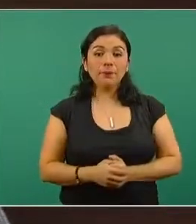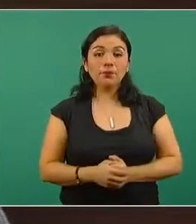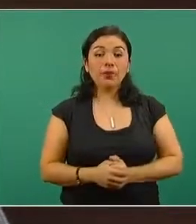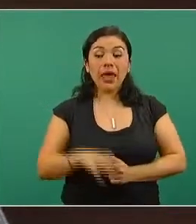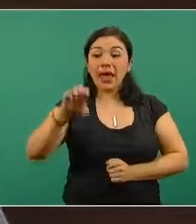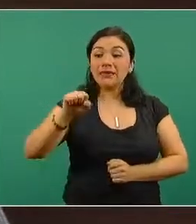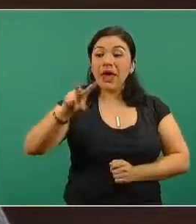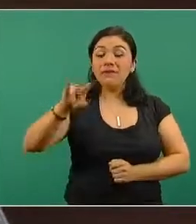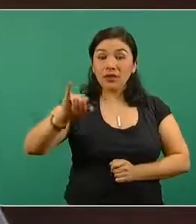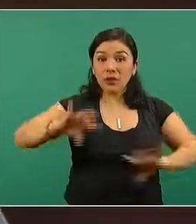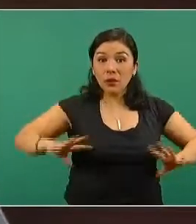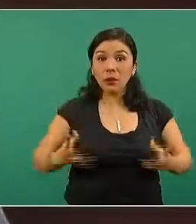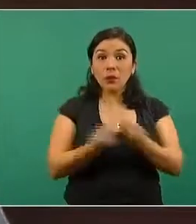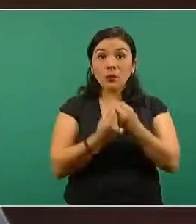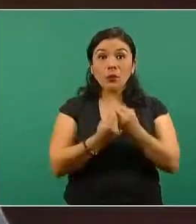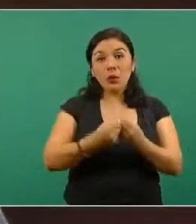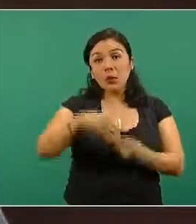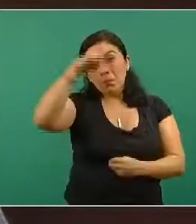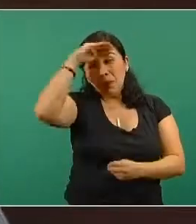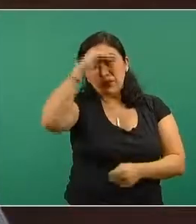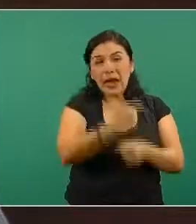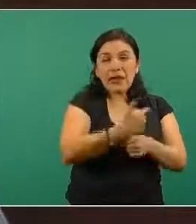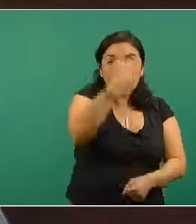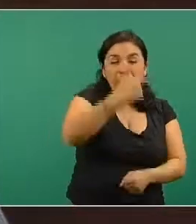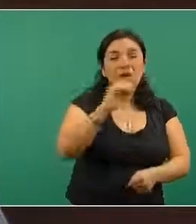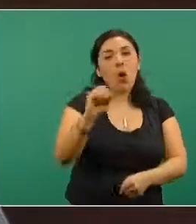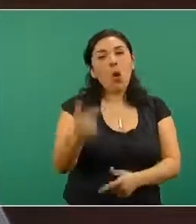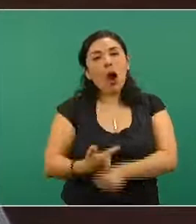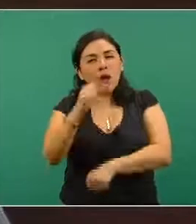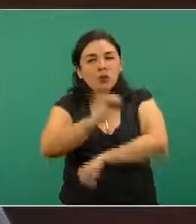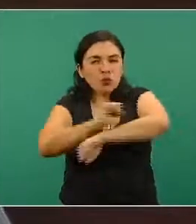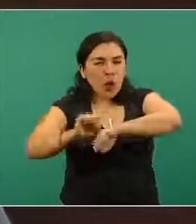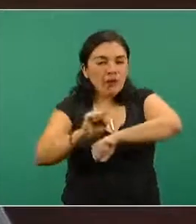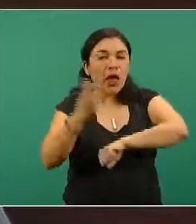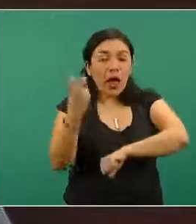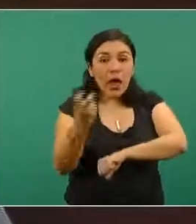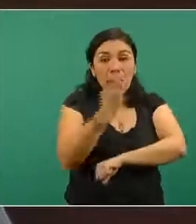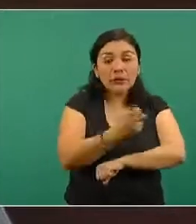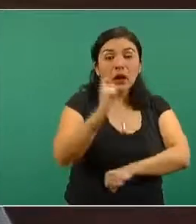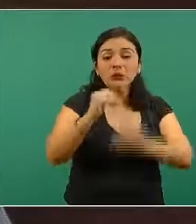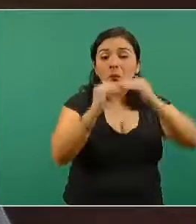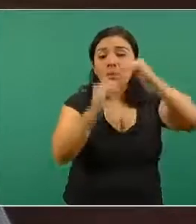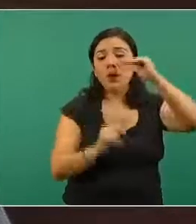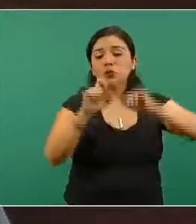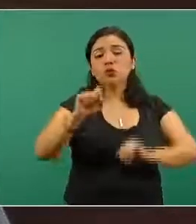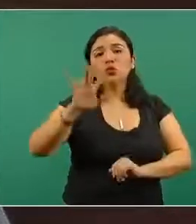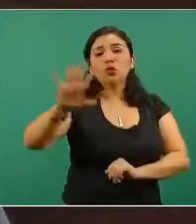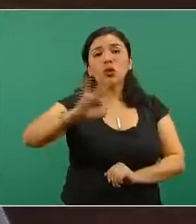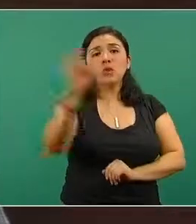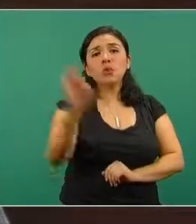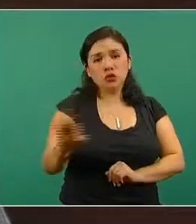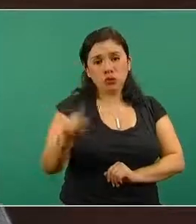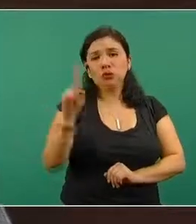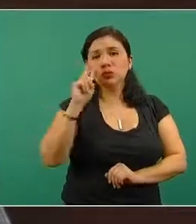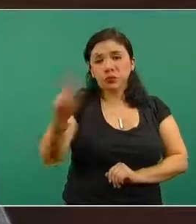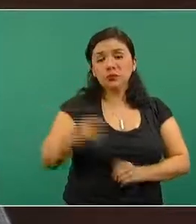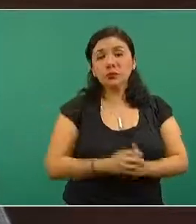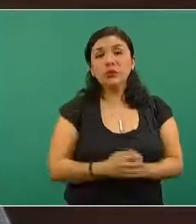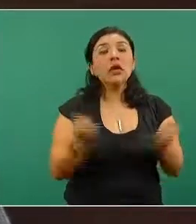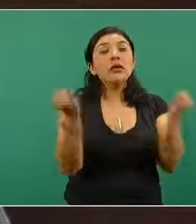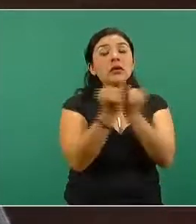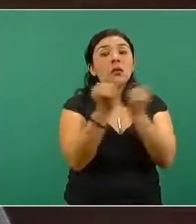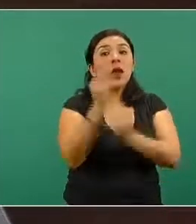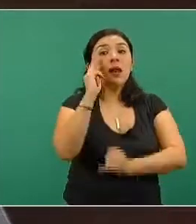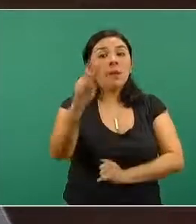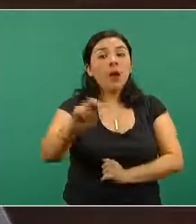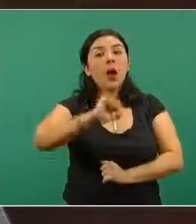de SARS, ya considerando todos los casos graves y leves, es menos del 0.5%, como pueden ver. Y también tenemos